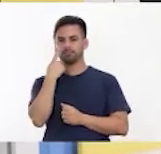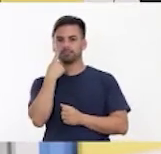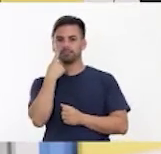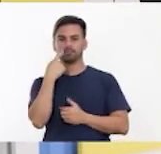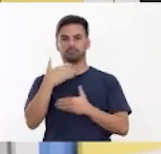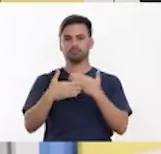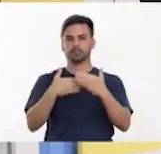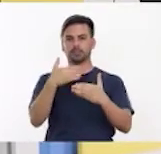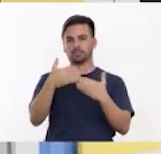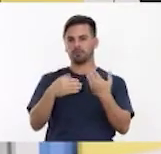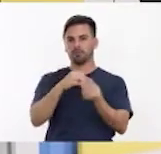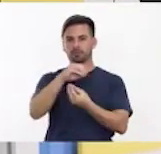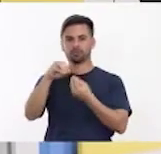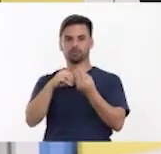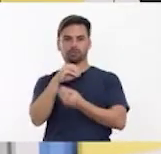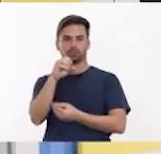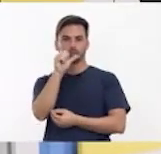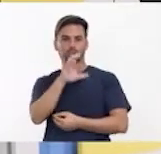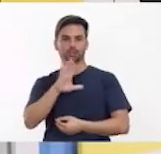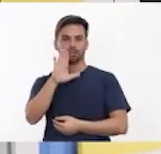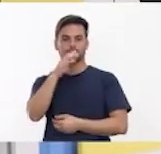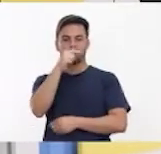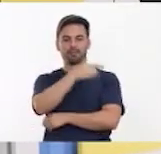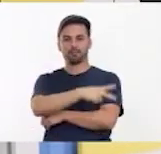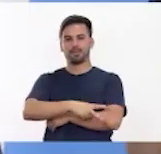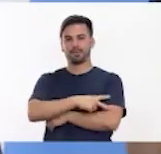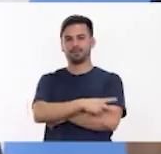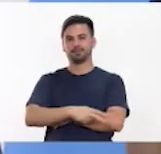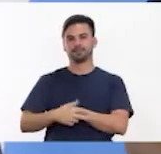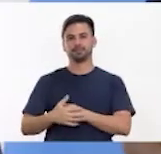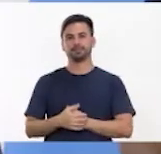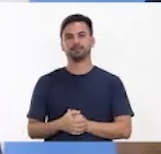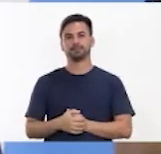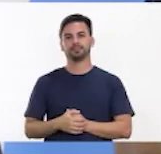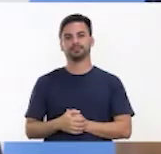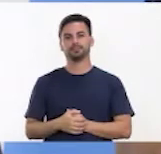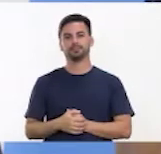política y la estructura social del país, y